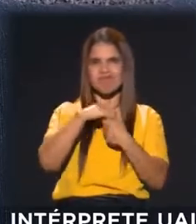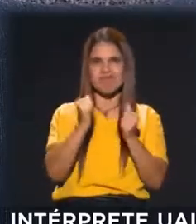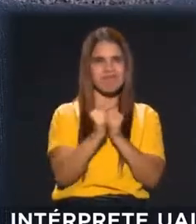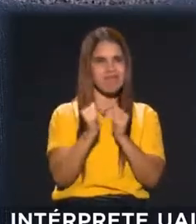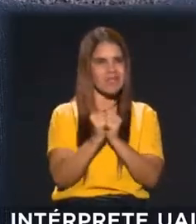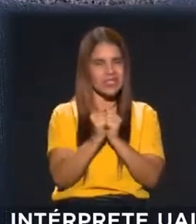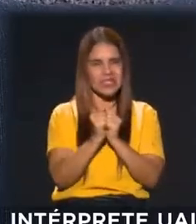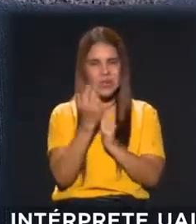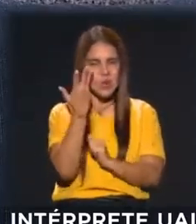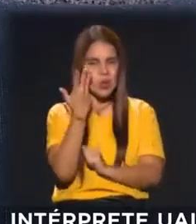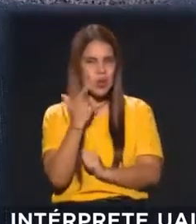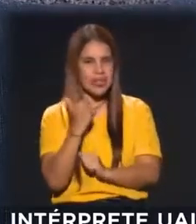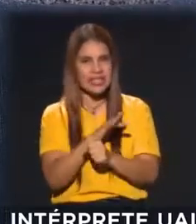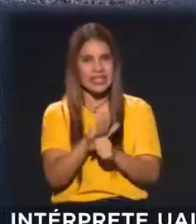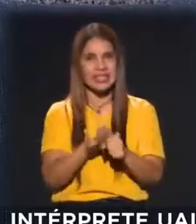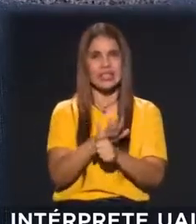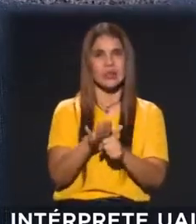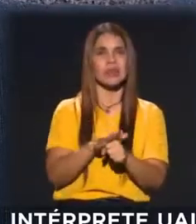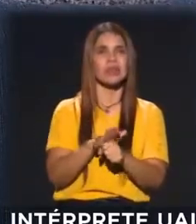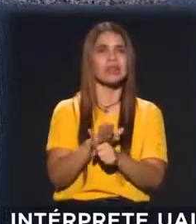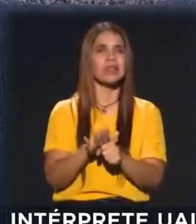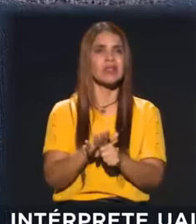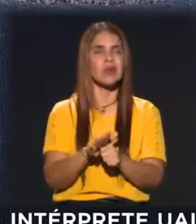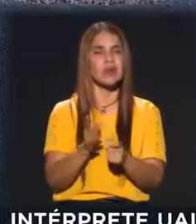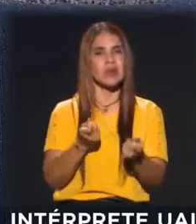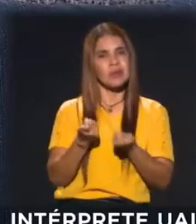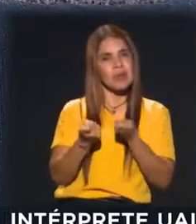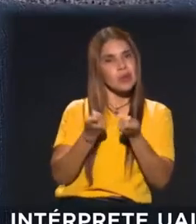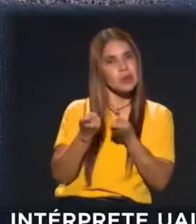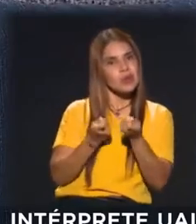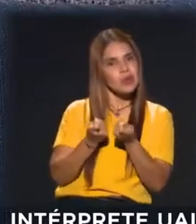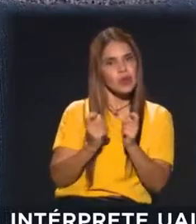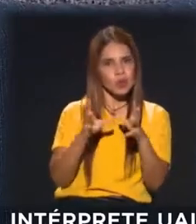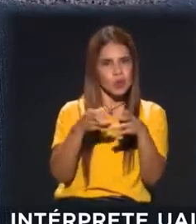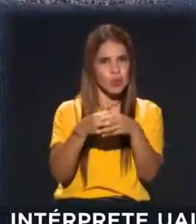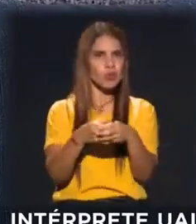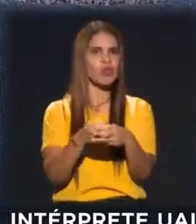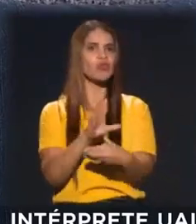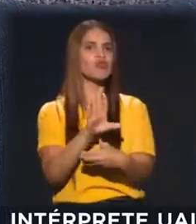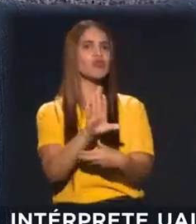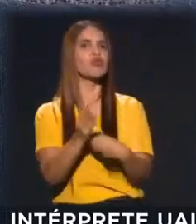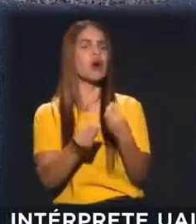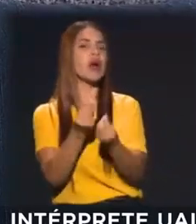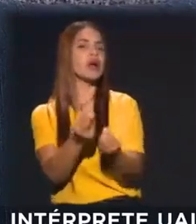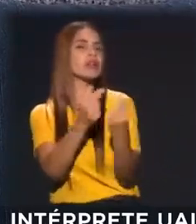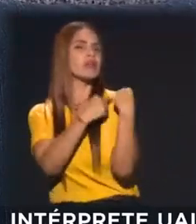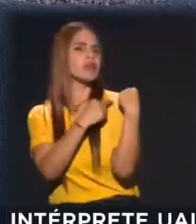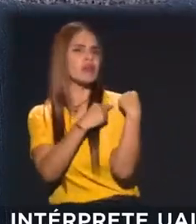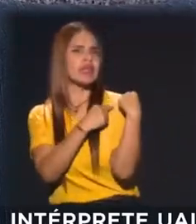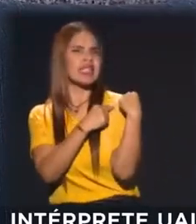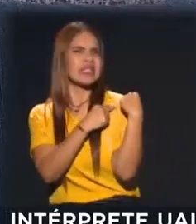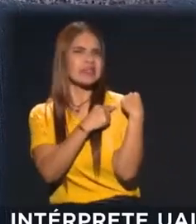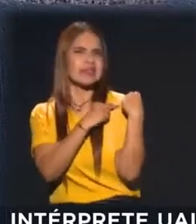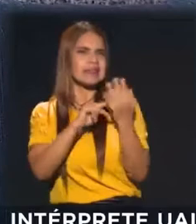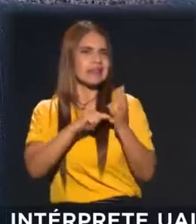Ya no tenemos esa situación que muchas veces nos piden, que es control de grupo. Usted tiene control de grupo, que básicamente es una falsa